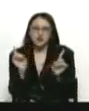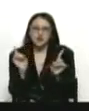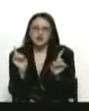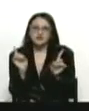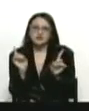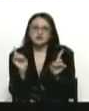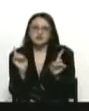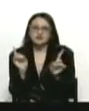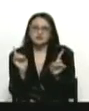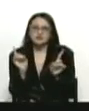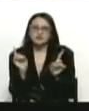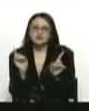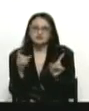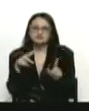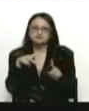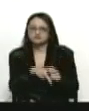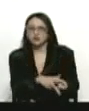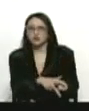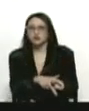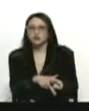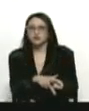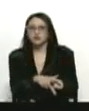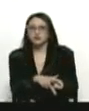totalitarios, excluyentes,